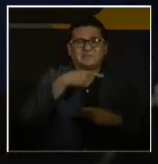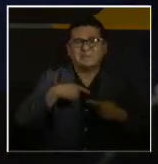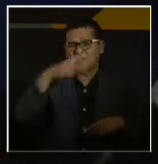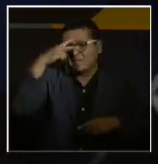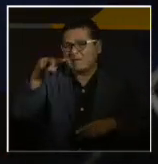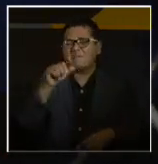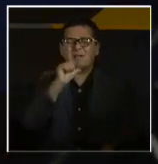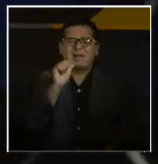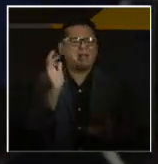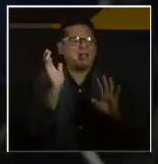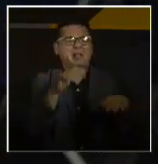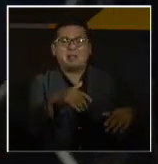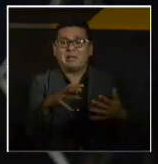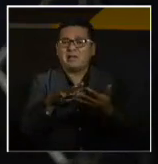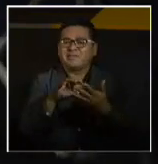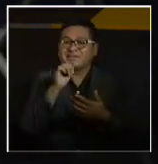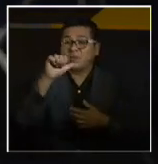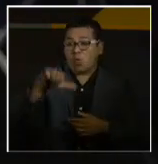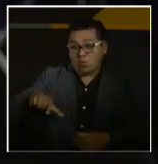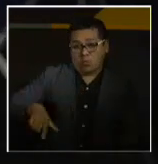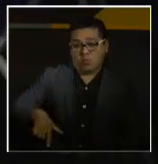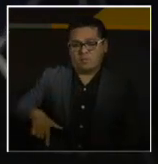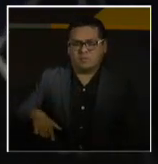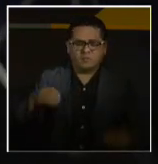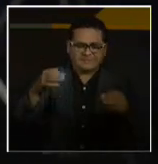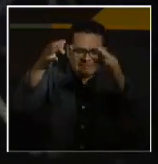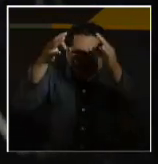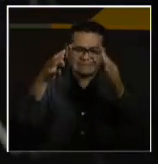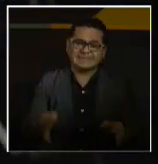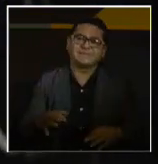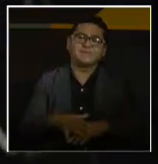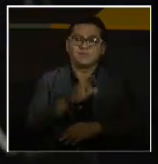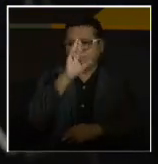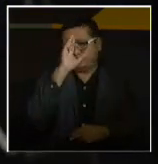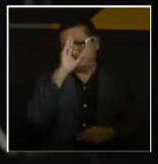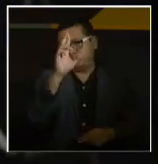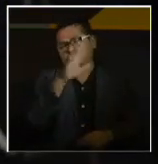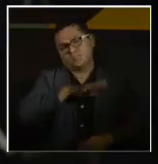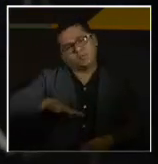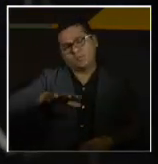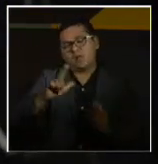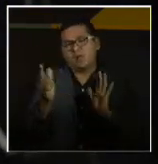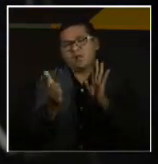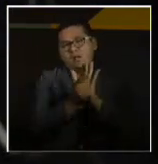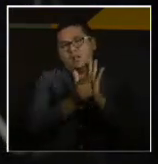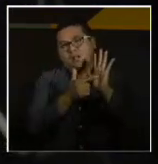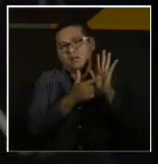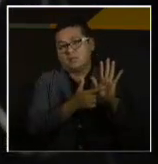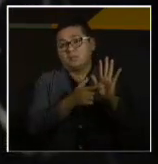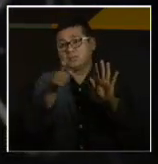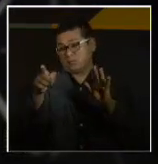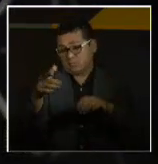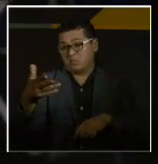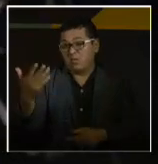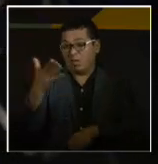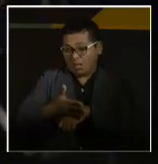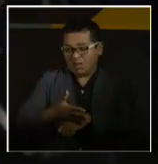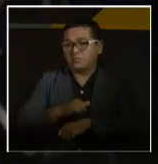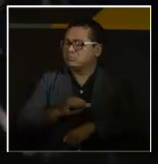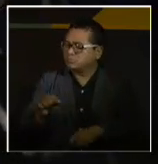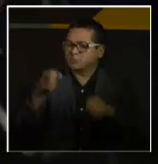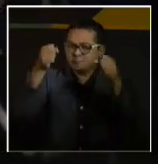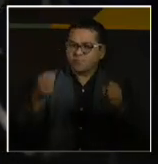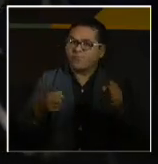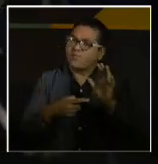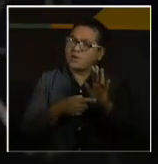que no pasa nada. Hoy y en mi gobierno voy a garantizar que se respeten todas las leyes, que quien la haga, la pague. Tiene que haber mano